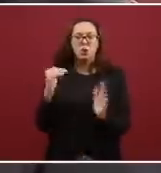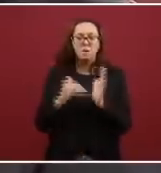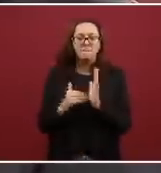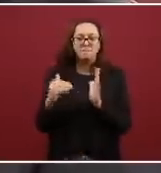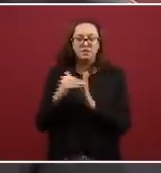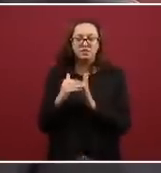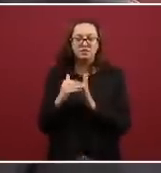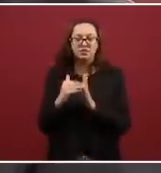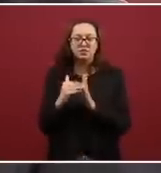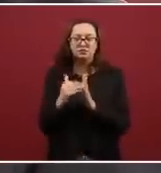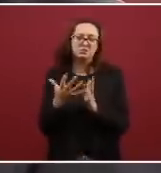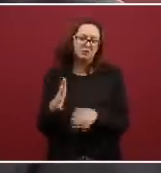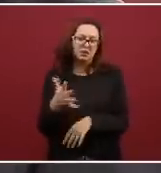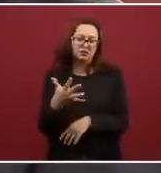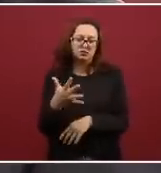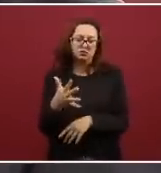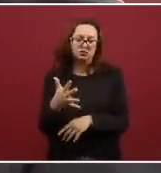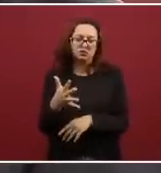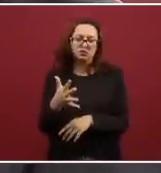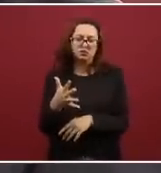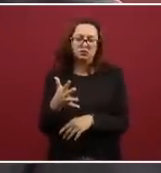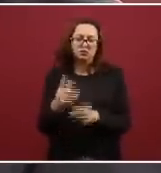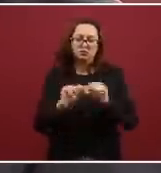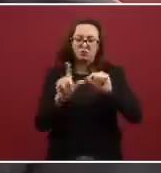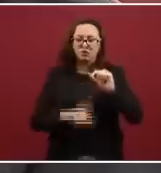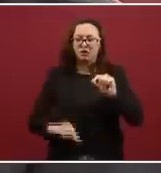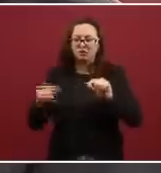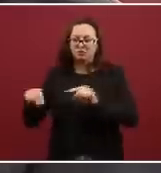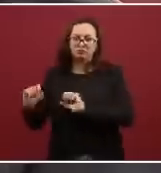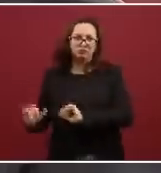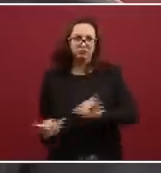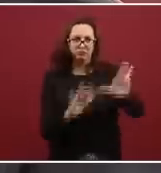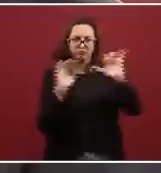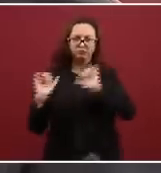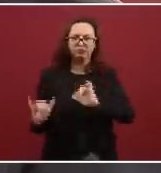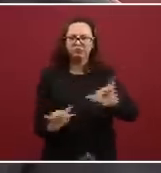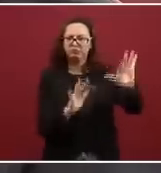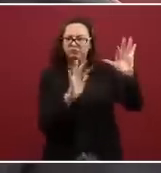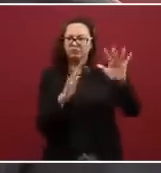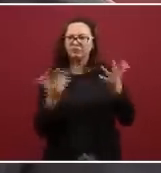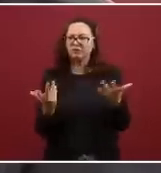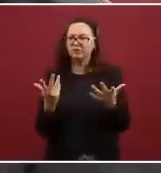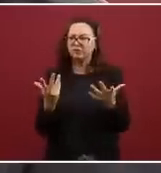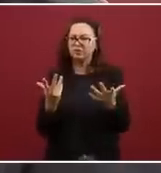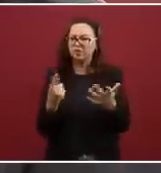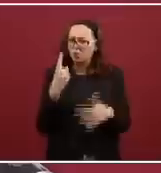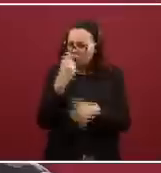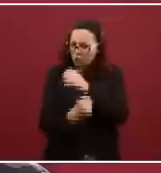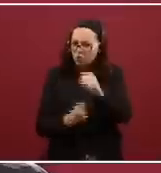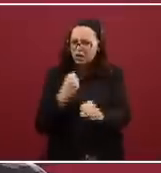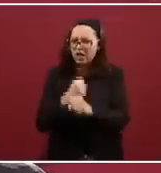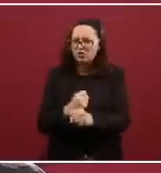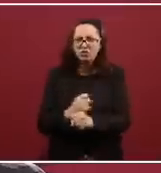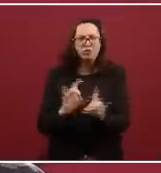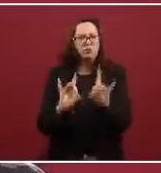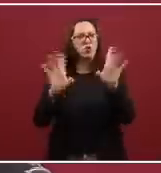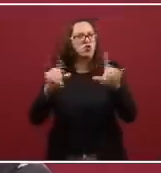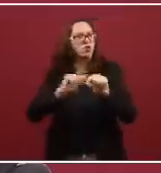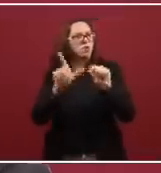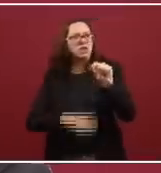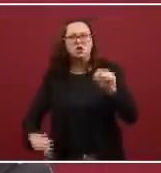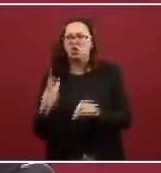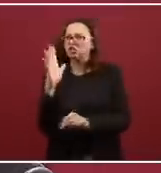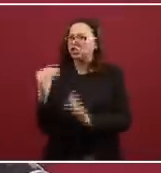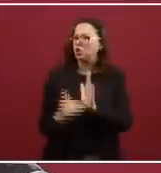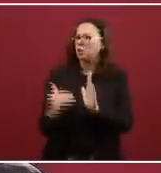o poco más o menos en promedio de méxico es estados unidos que diríamos si en un año separan 5 millones de mexicanos pues